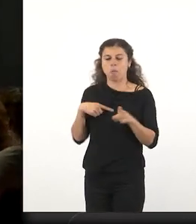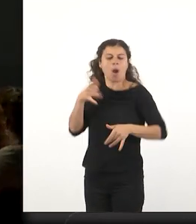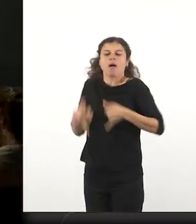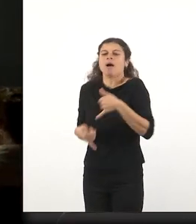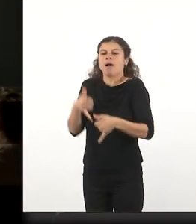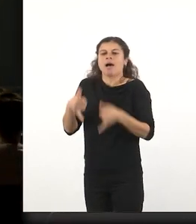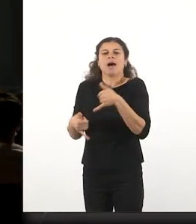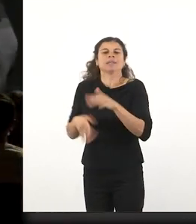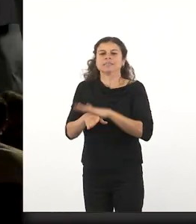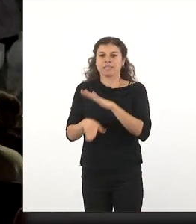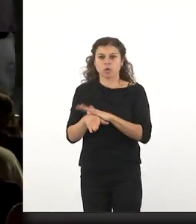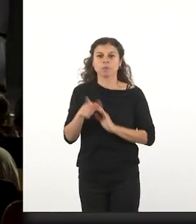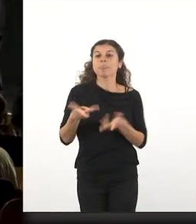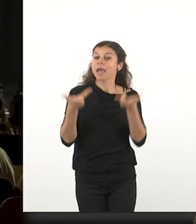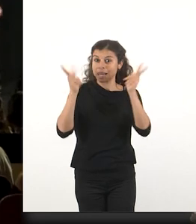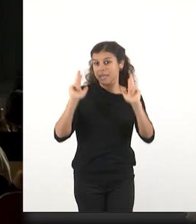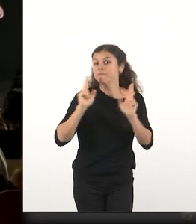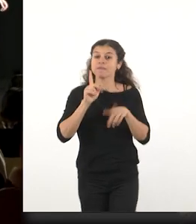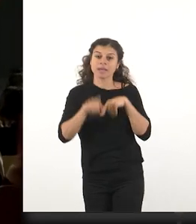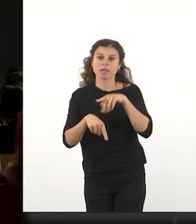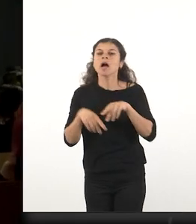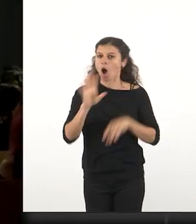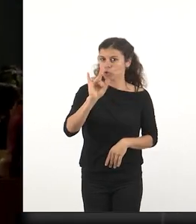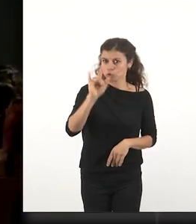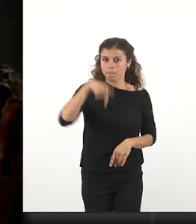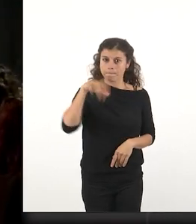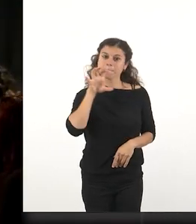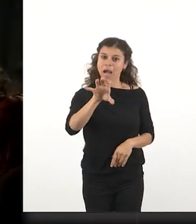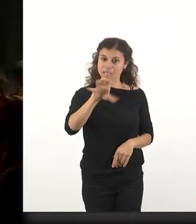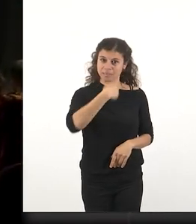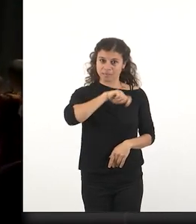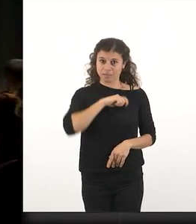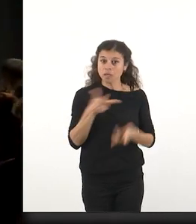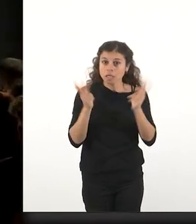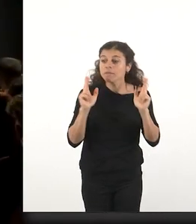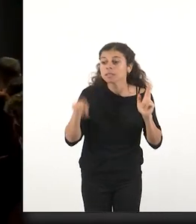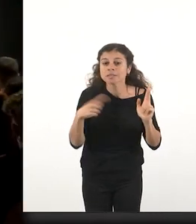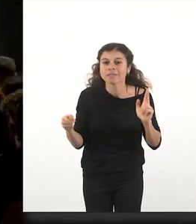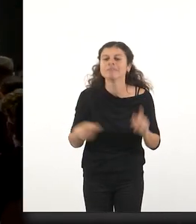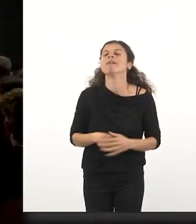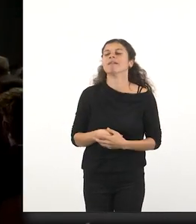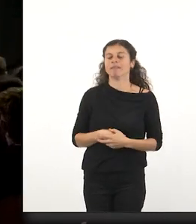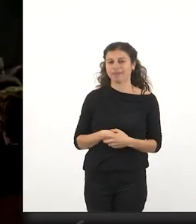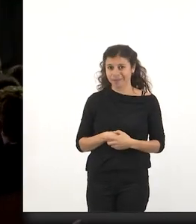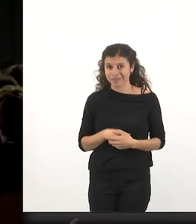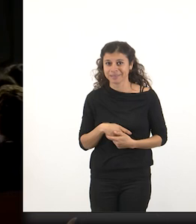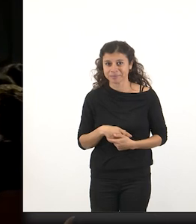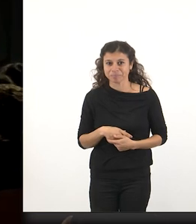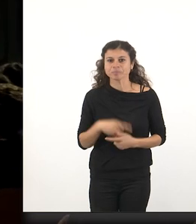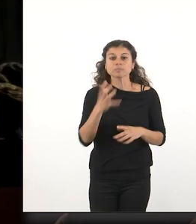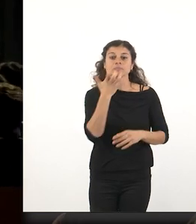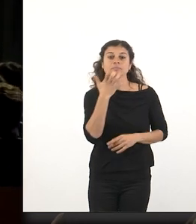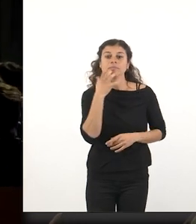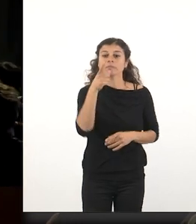vas caminando libremente porque este país es muy libre. Que me lo digan a mí ahora. Tú haces una canción de